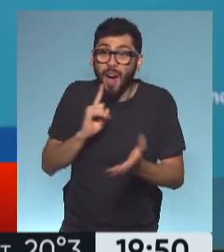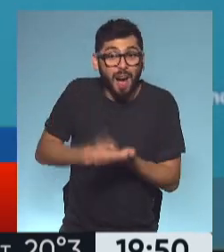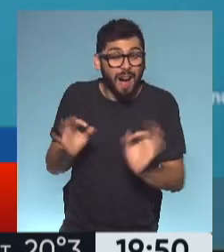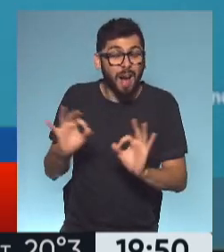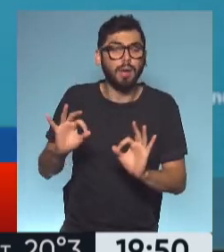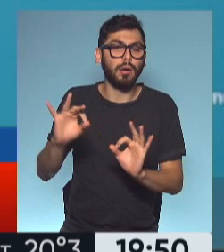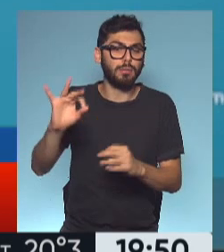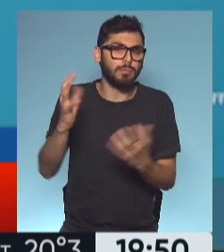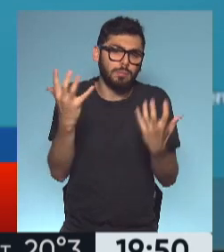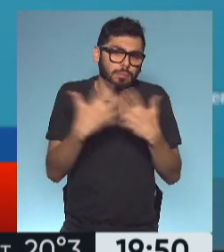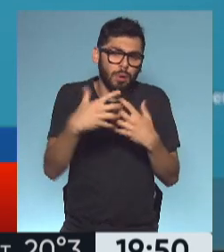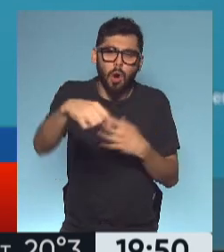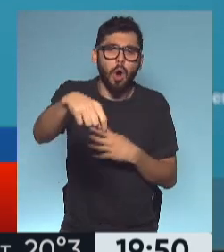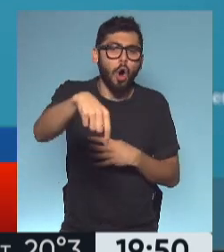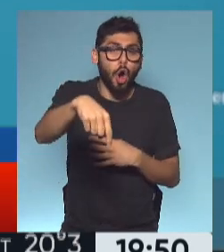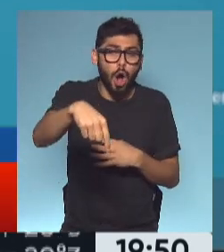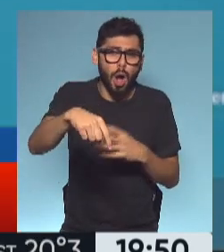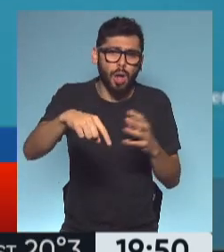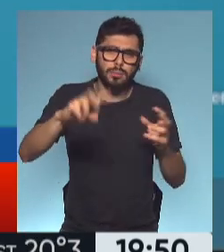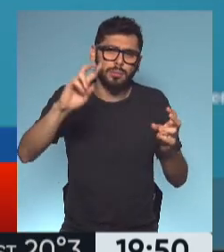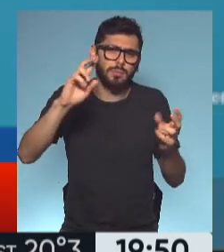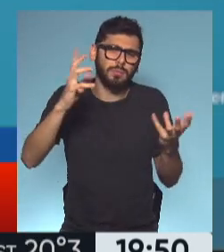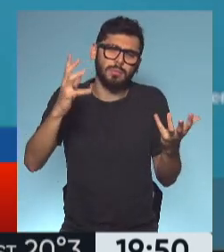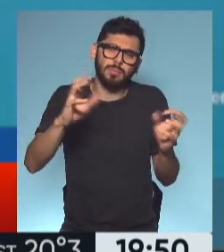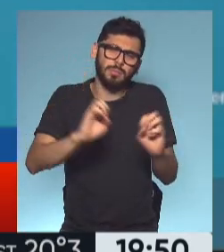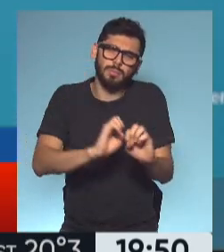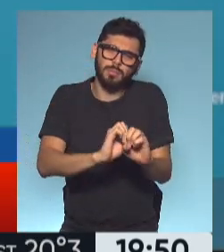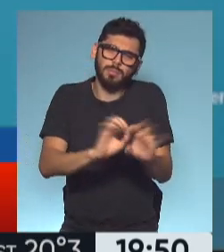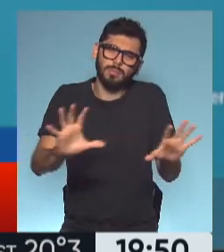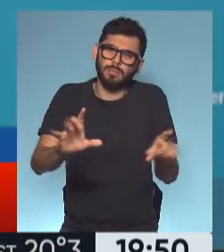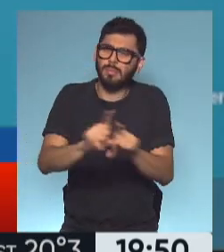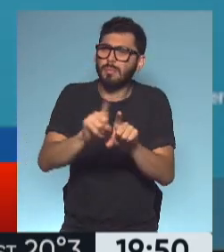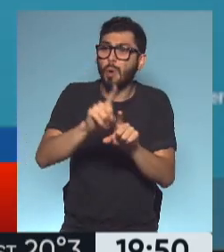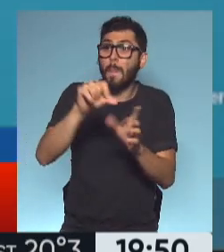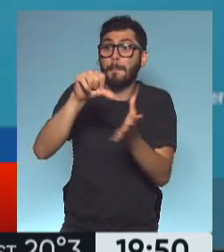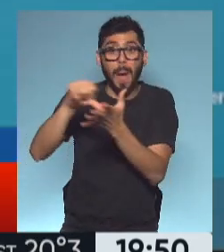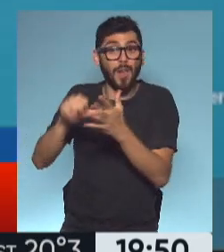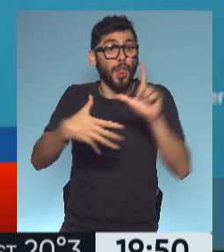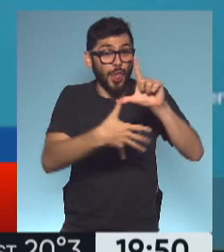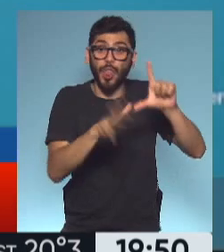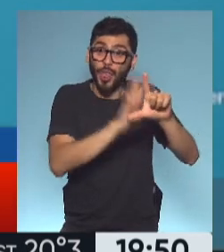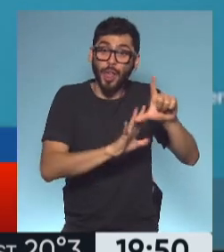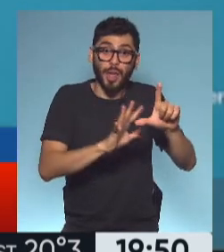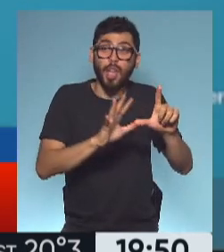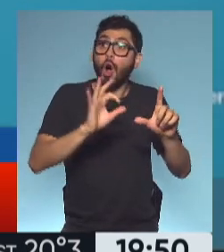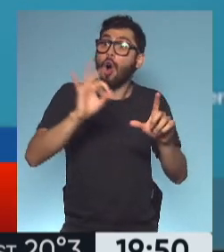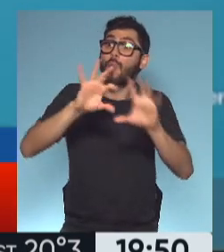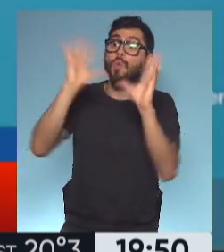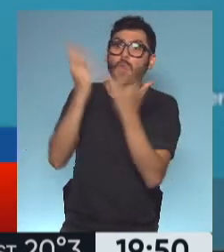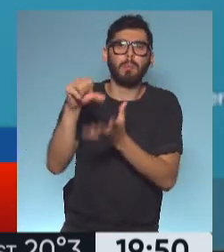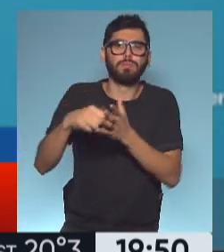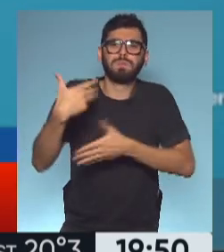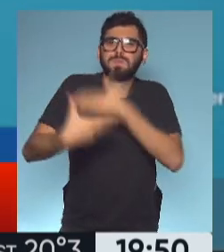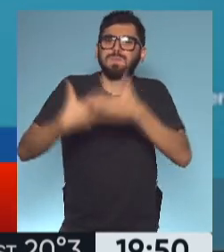hoy estaríamos viendo las escenas dantescas que se vieron en países de la región y del mundo, incluso los más